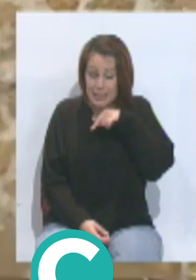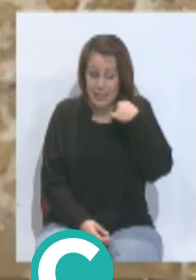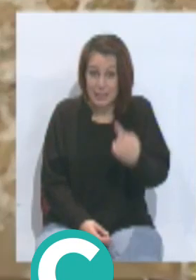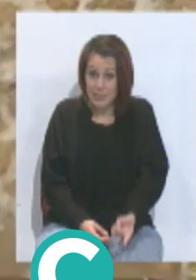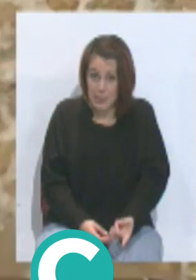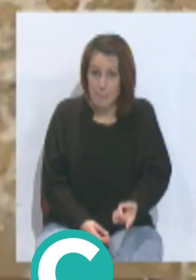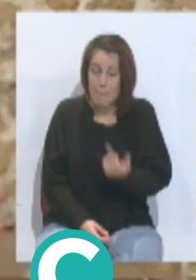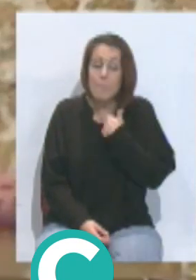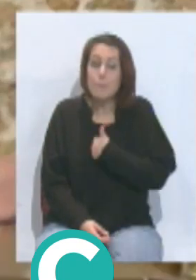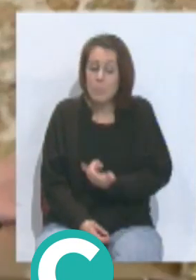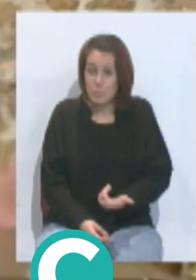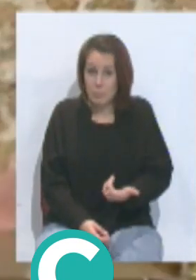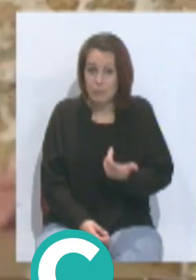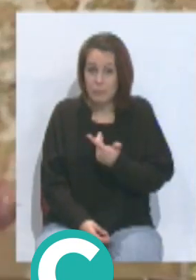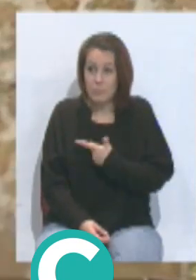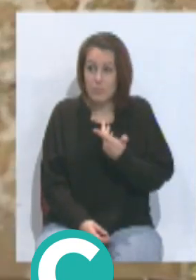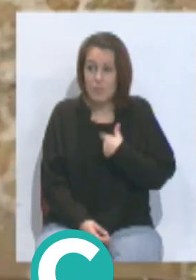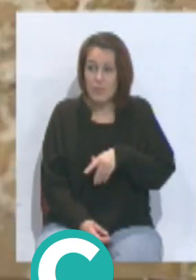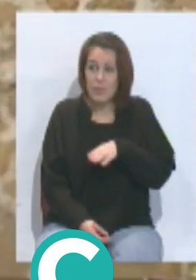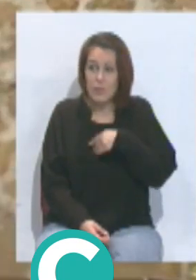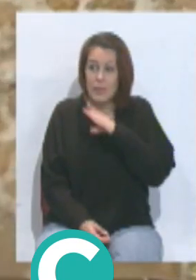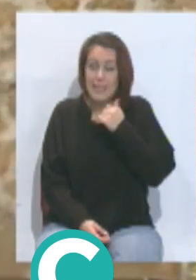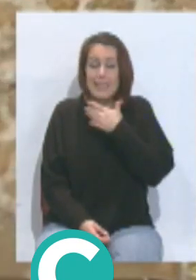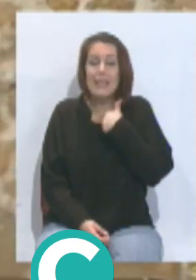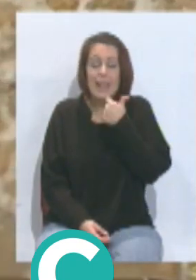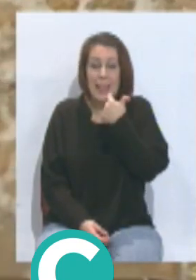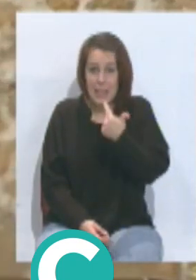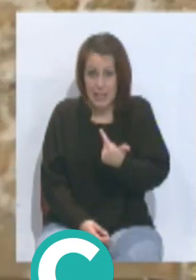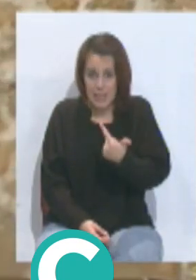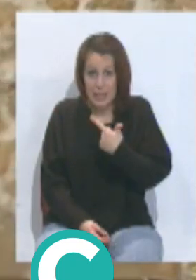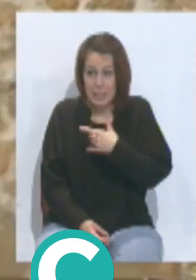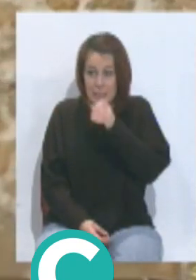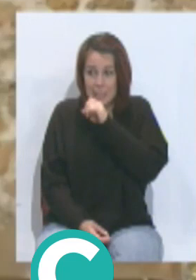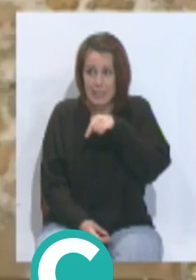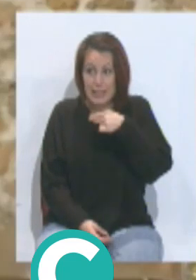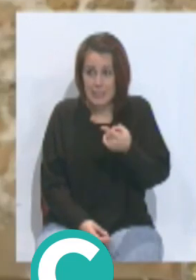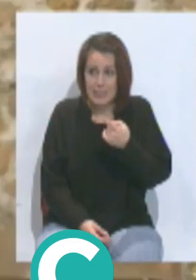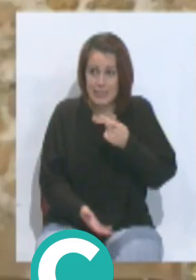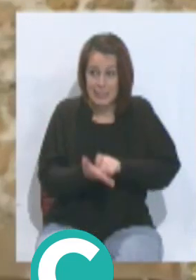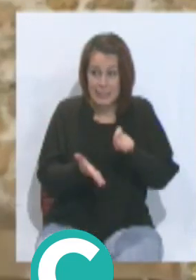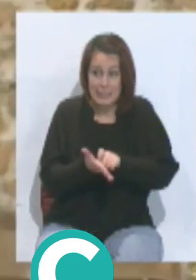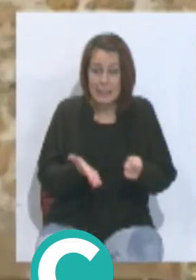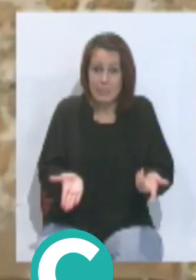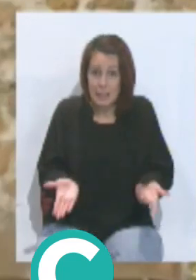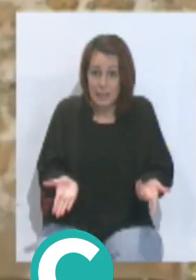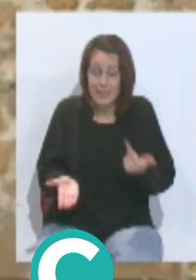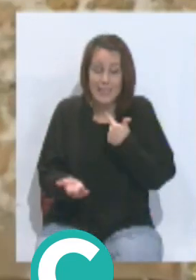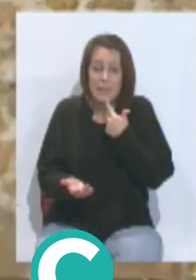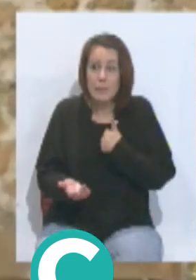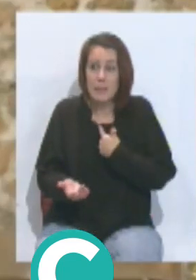te cante, dime tú qué quieres que te diga, te cante y te escriba.